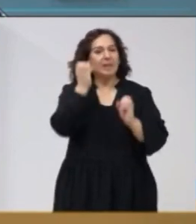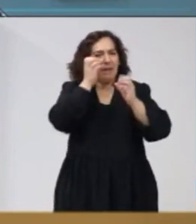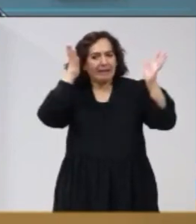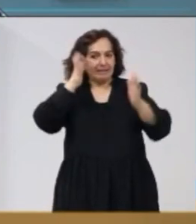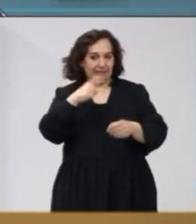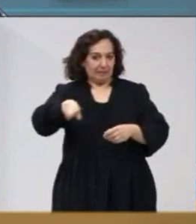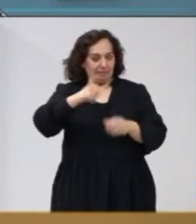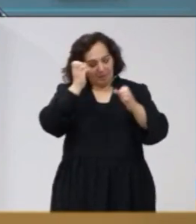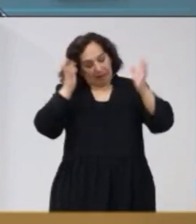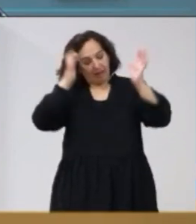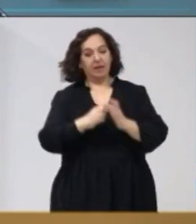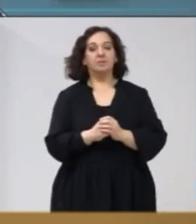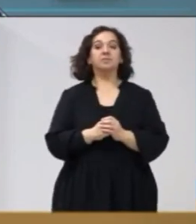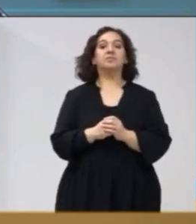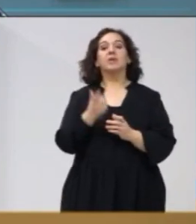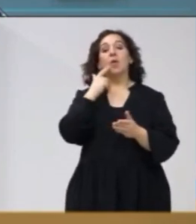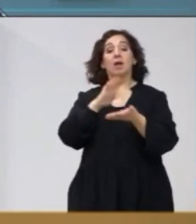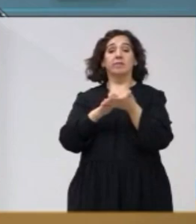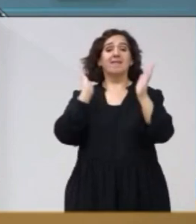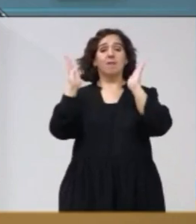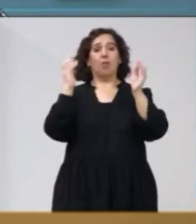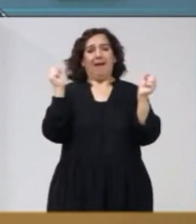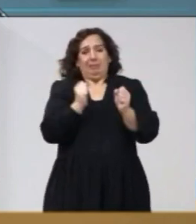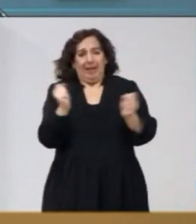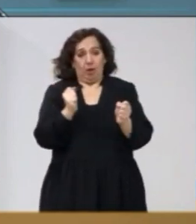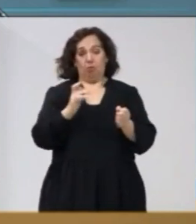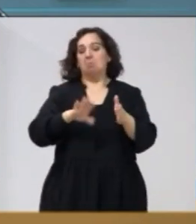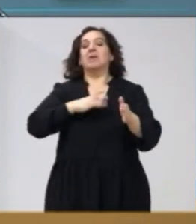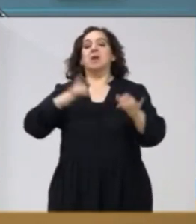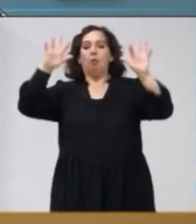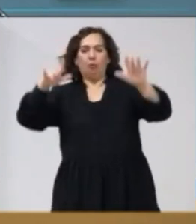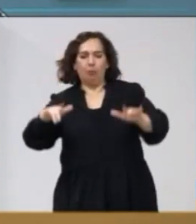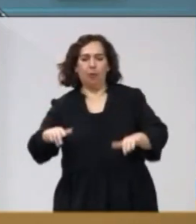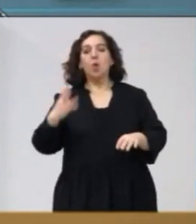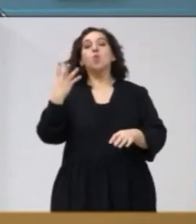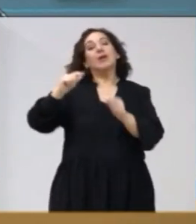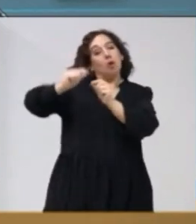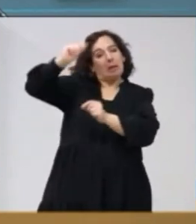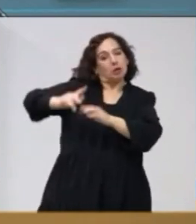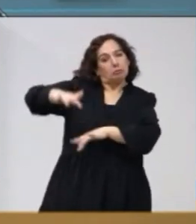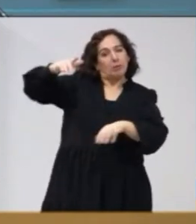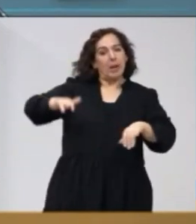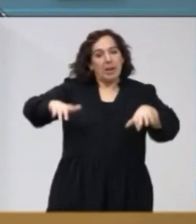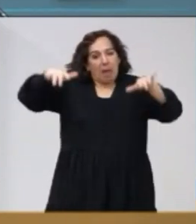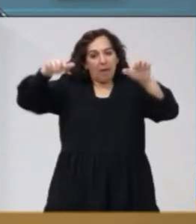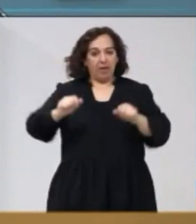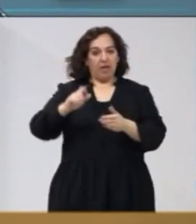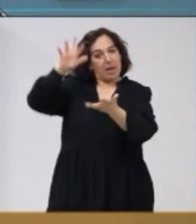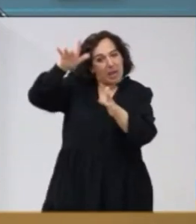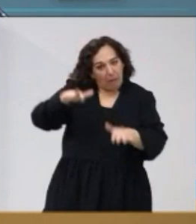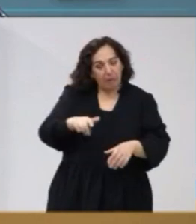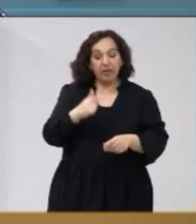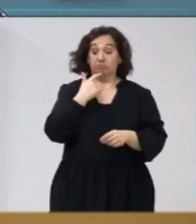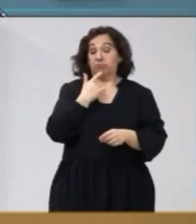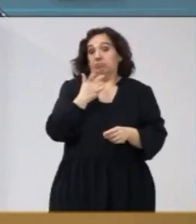imagínense, viabilidad invernal. Mañana cae una nevada de 4 metros. Una empresa, es